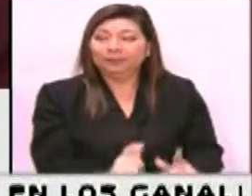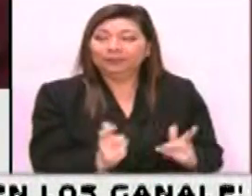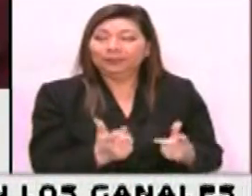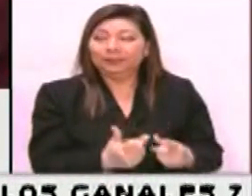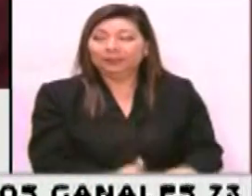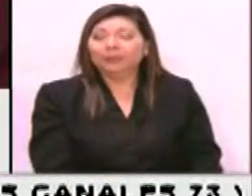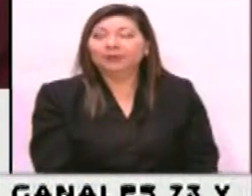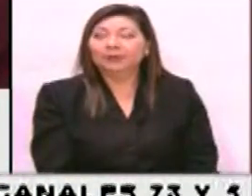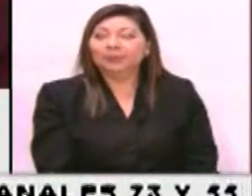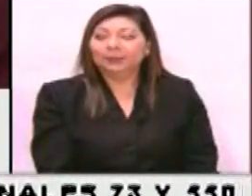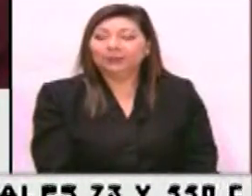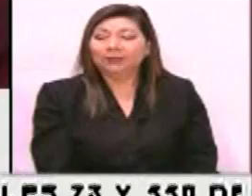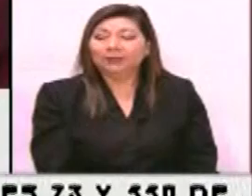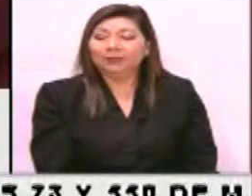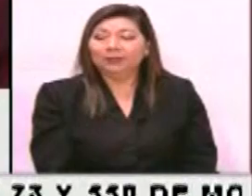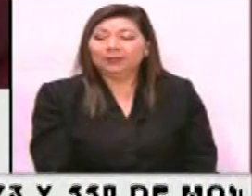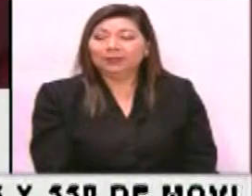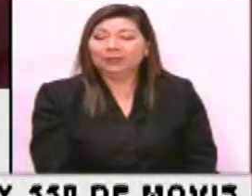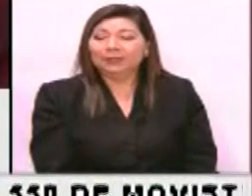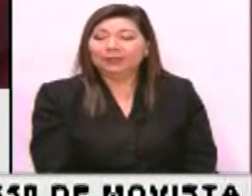inglés.